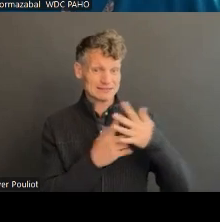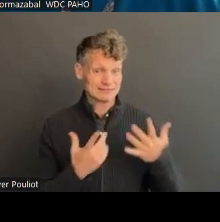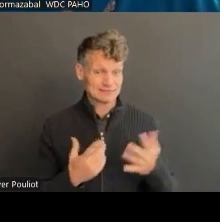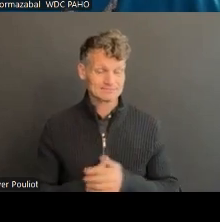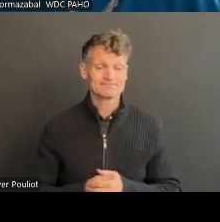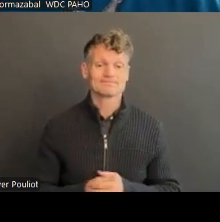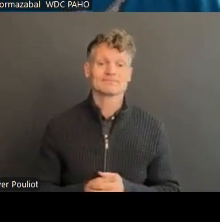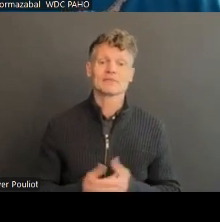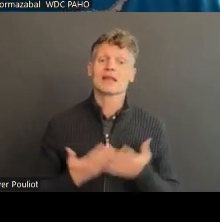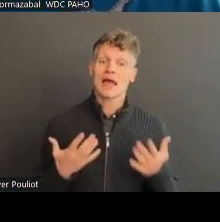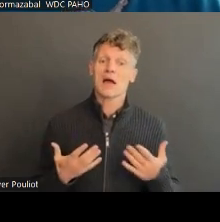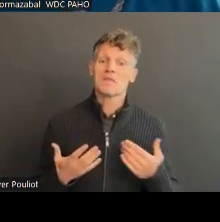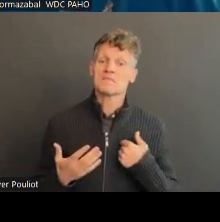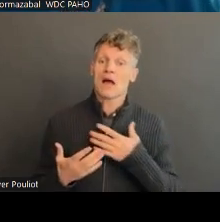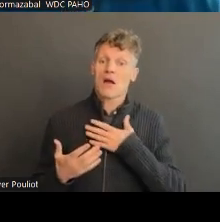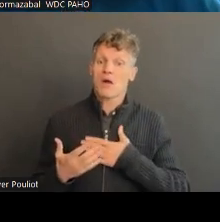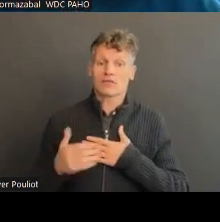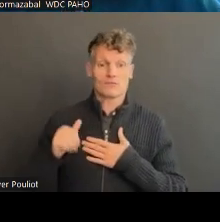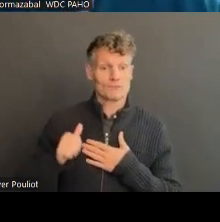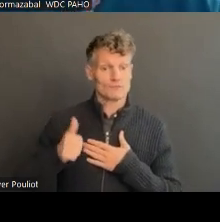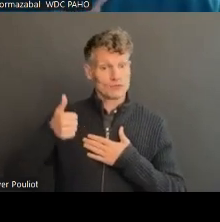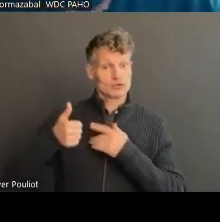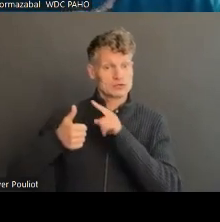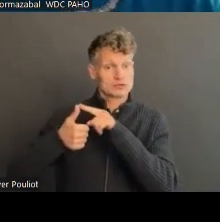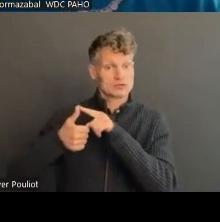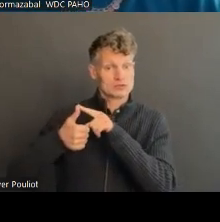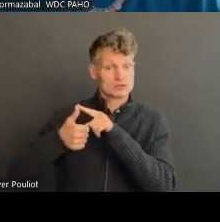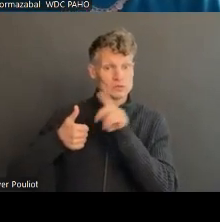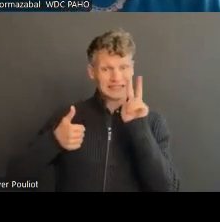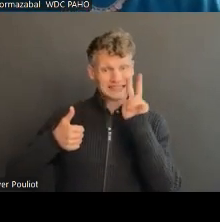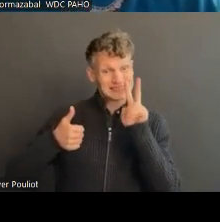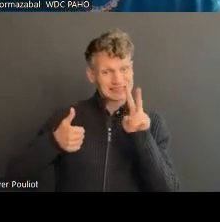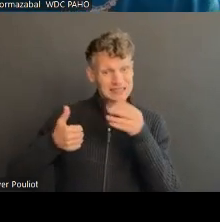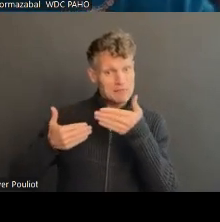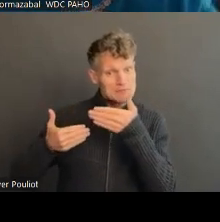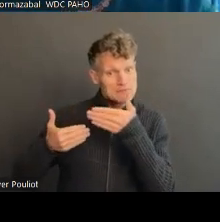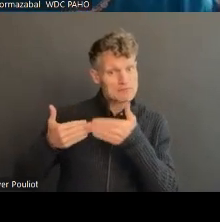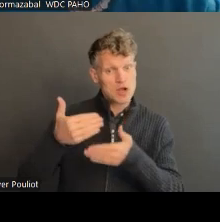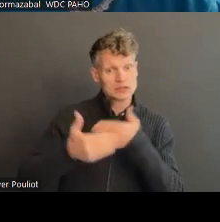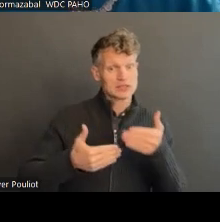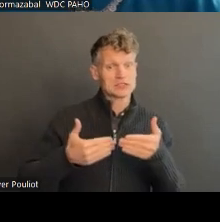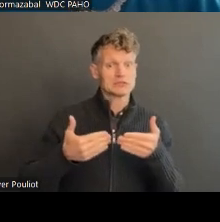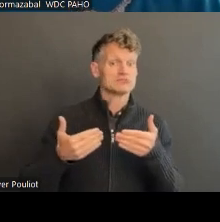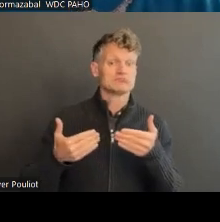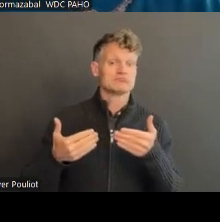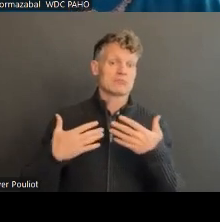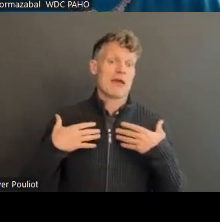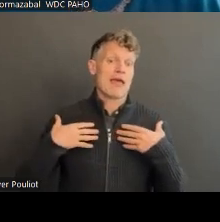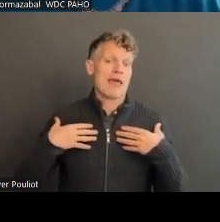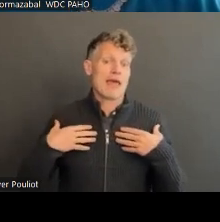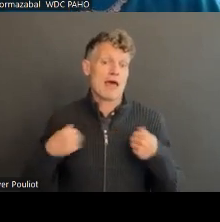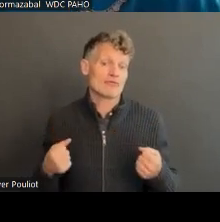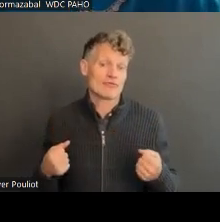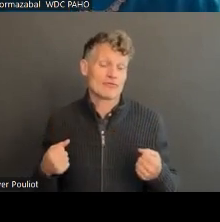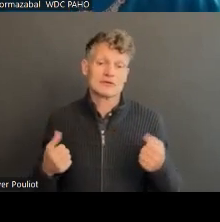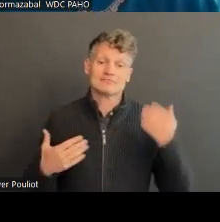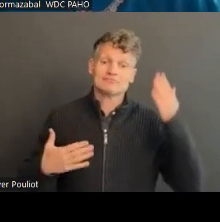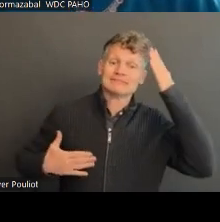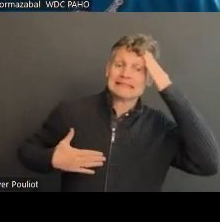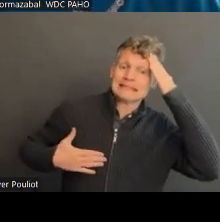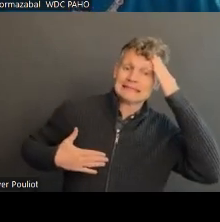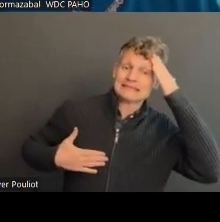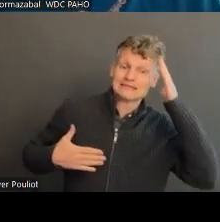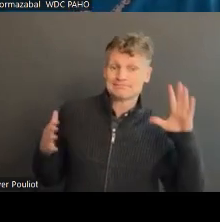el proceso de salud y enfermedad, sin duda vemos que los accesos a los servicios, que muchas veces nos concentramos